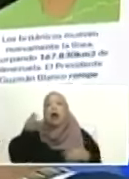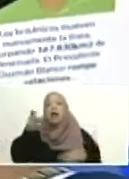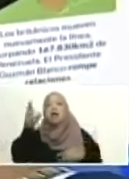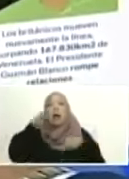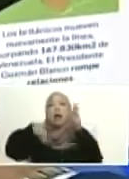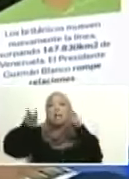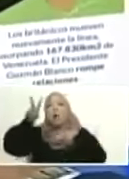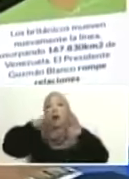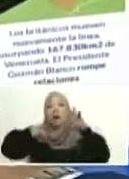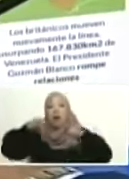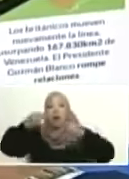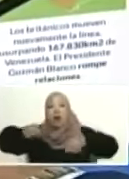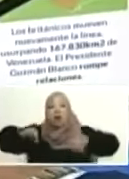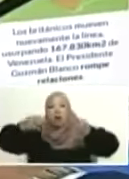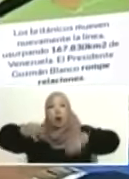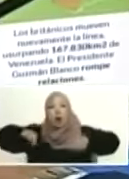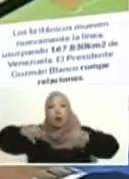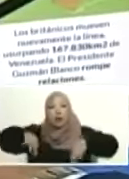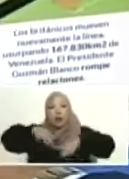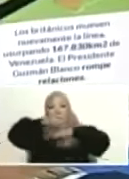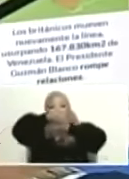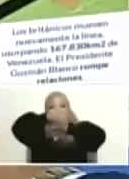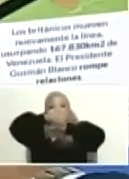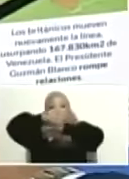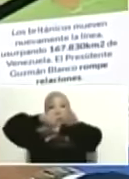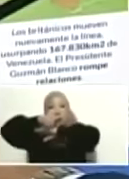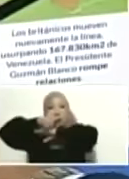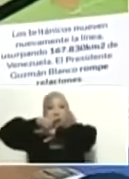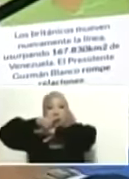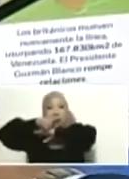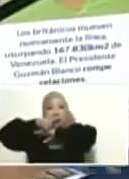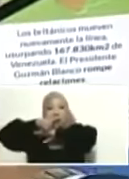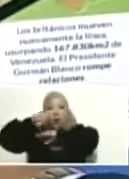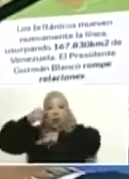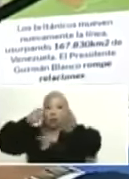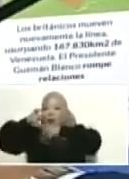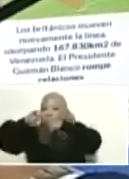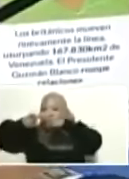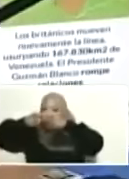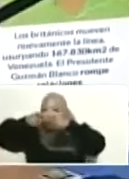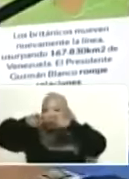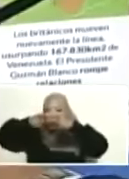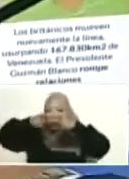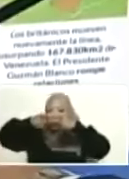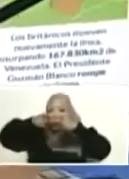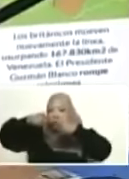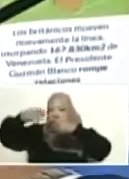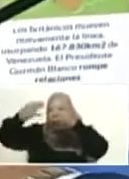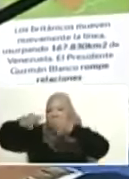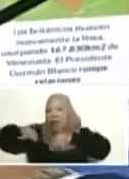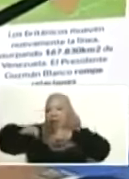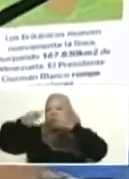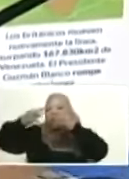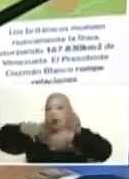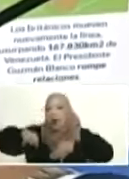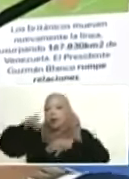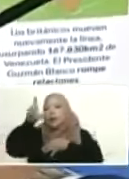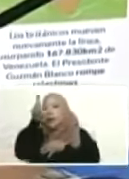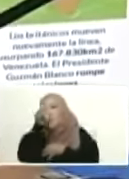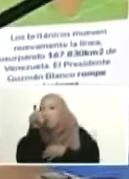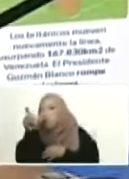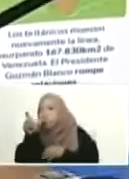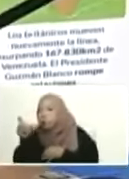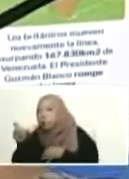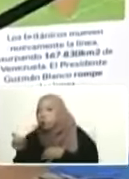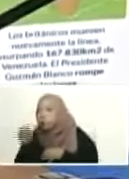que hacía las veces de espía y vino a explorar toda esa inmensa región de la Guayana